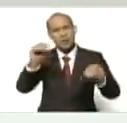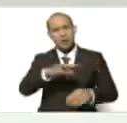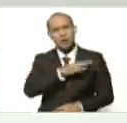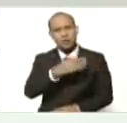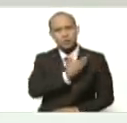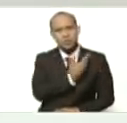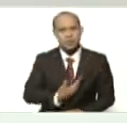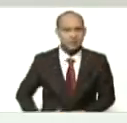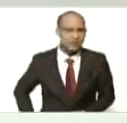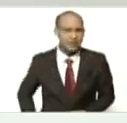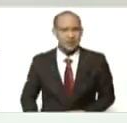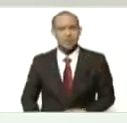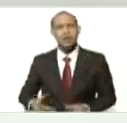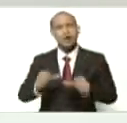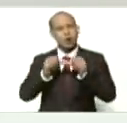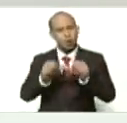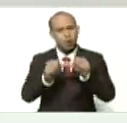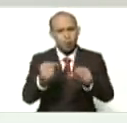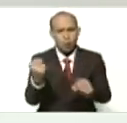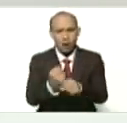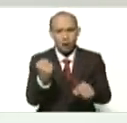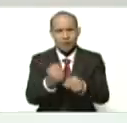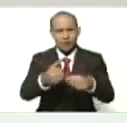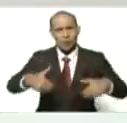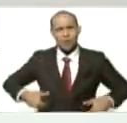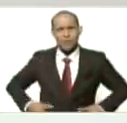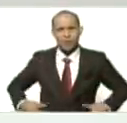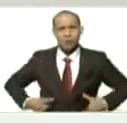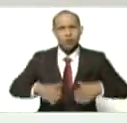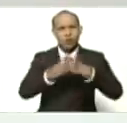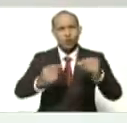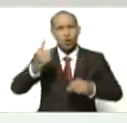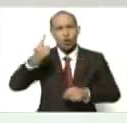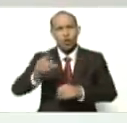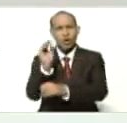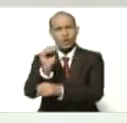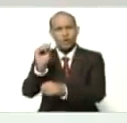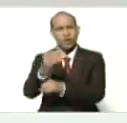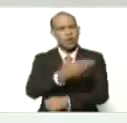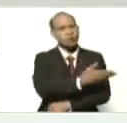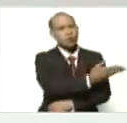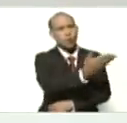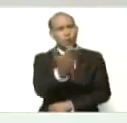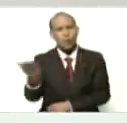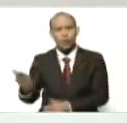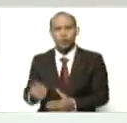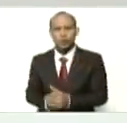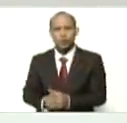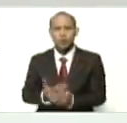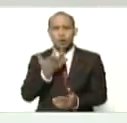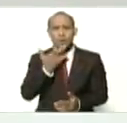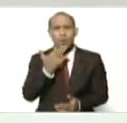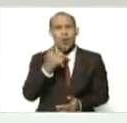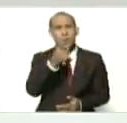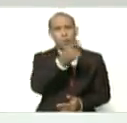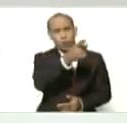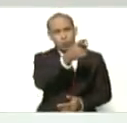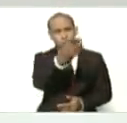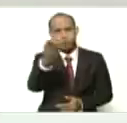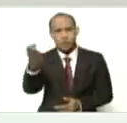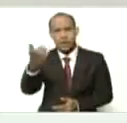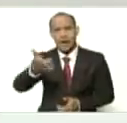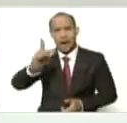a no relajarnos todos tenemos que cuidarnos incluso a aquellos que se habían contagiado con